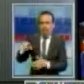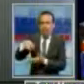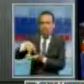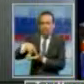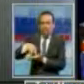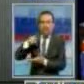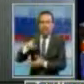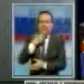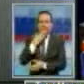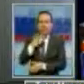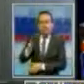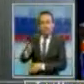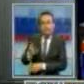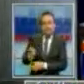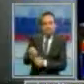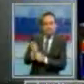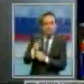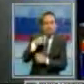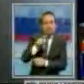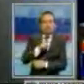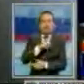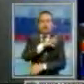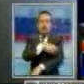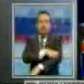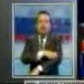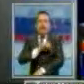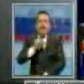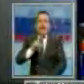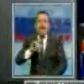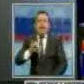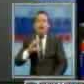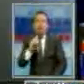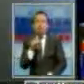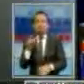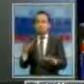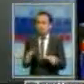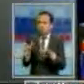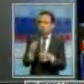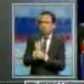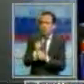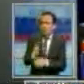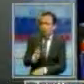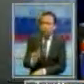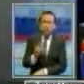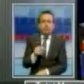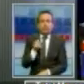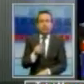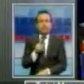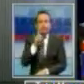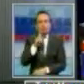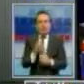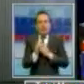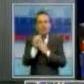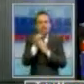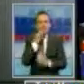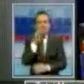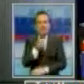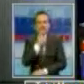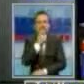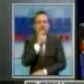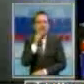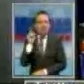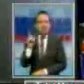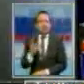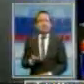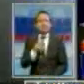pesca artesanal que nos agobian en la provincia de Arauco. Así que a seguir trabajando adelante, y como decía un gran líder inglés,